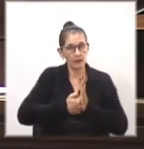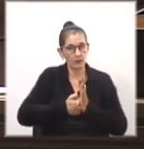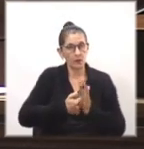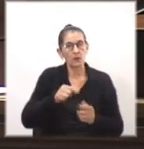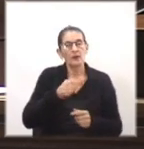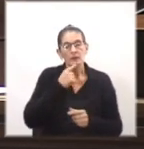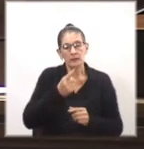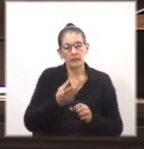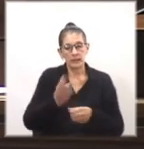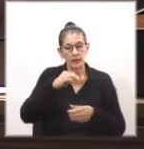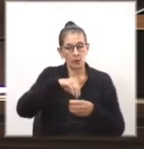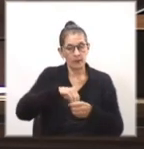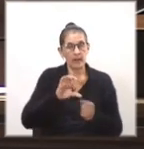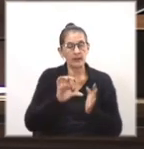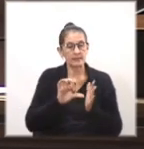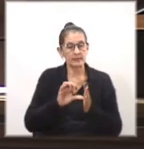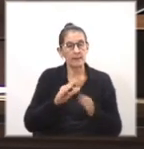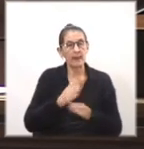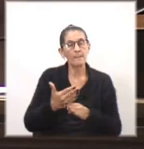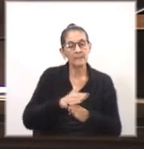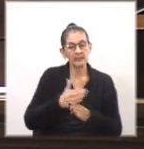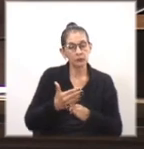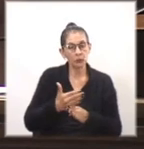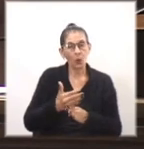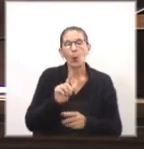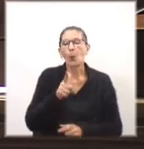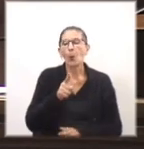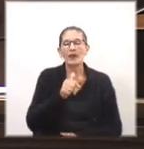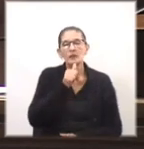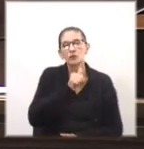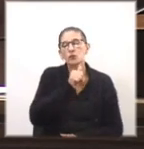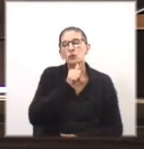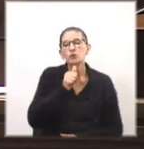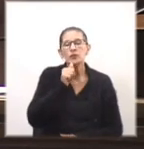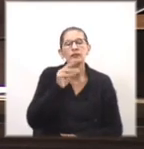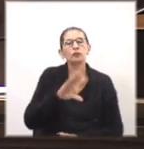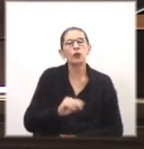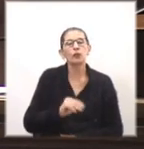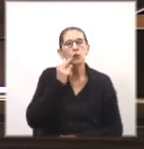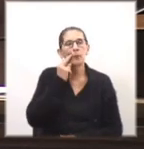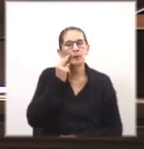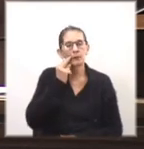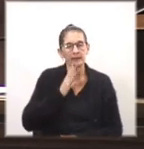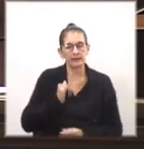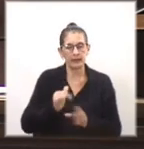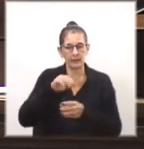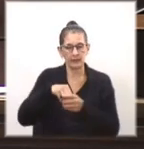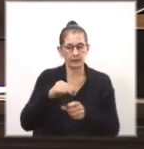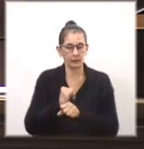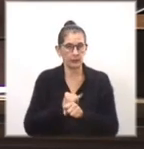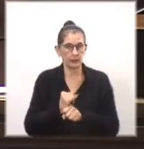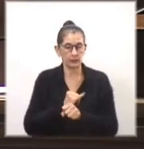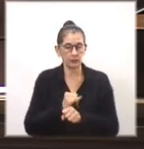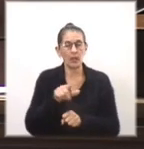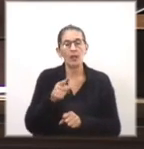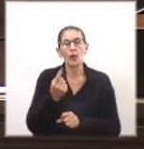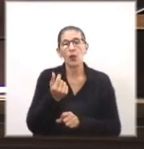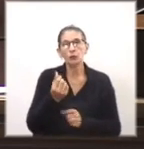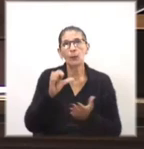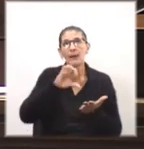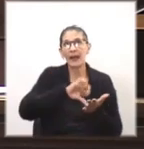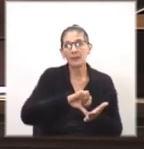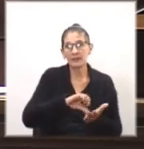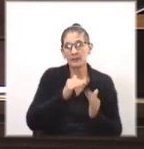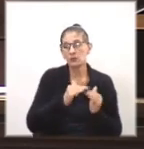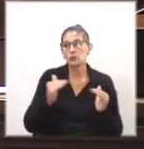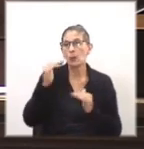que la incorporación al sistema mixto no resuelve ninguno de los problemas que enfrenta el instituto y su costo para el país supera